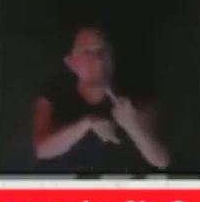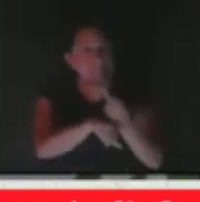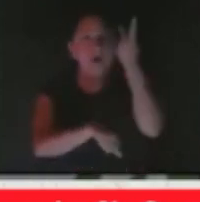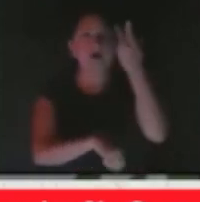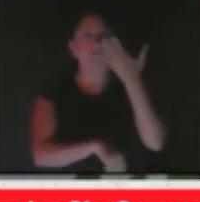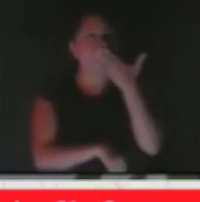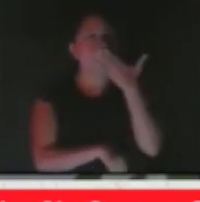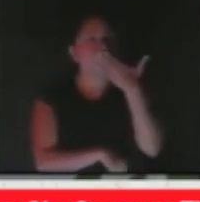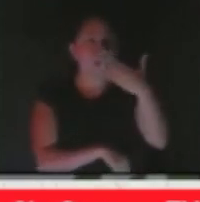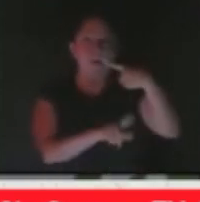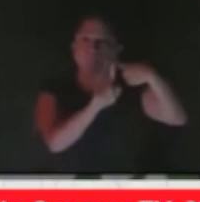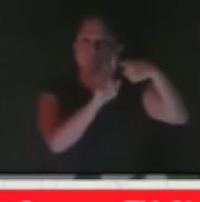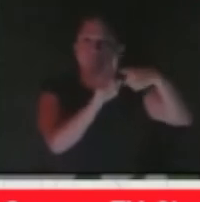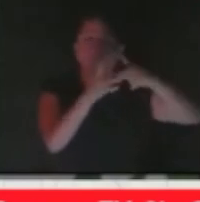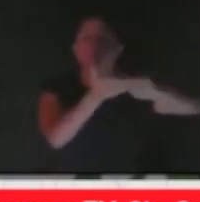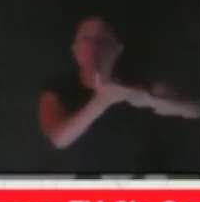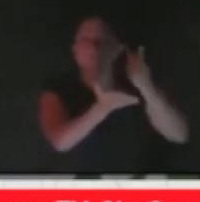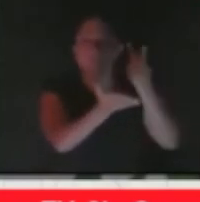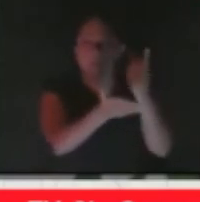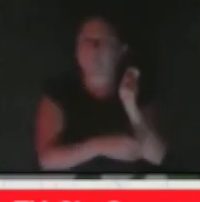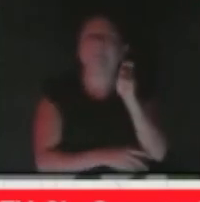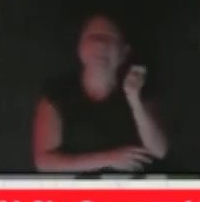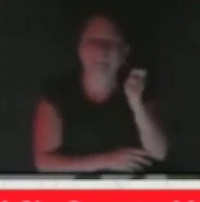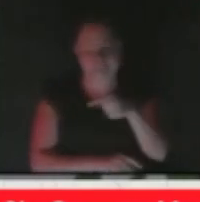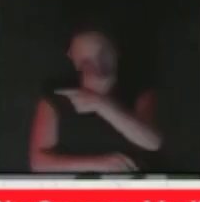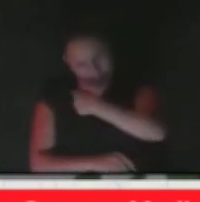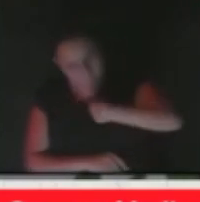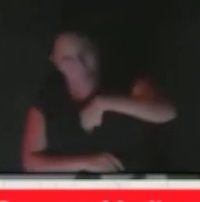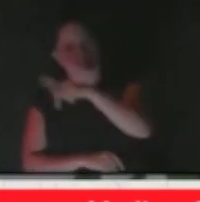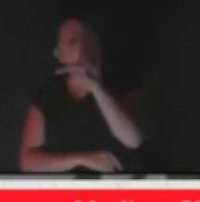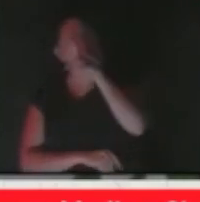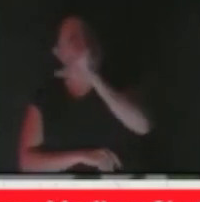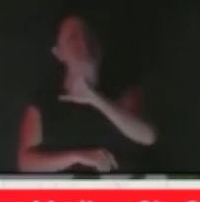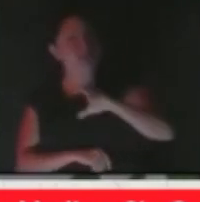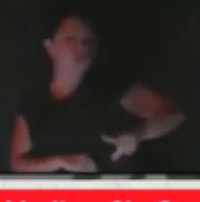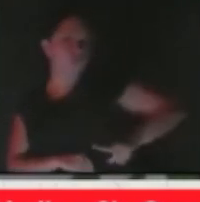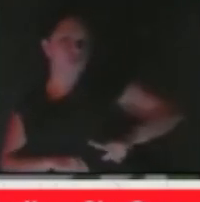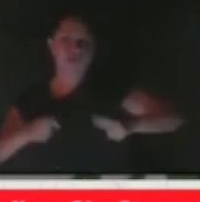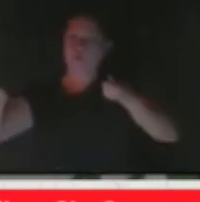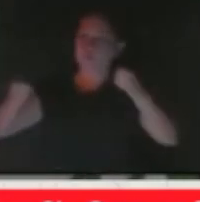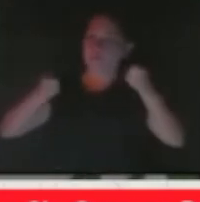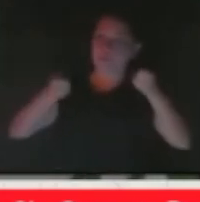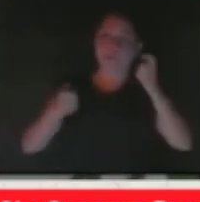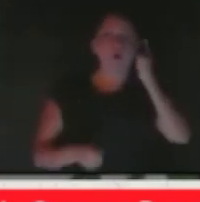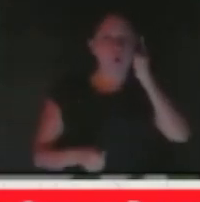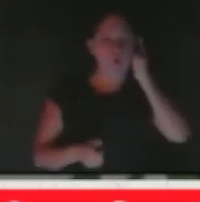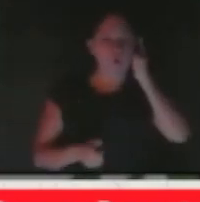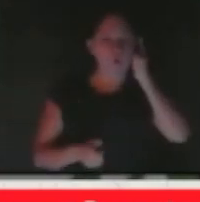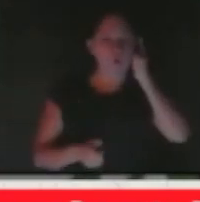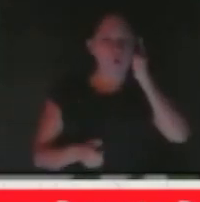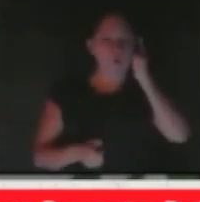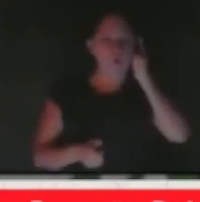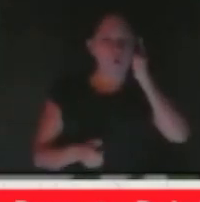gobernar. Y para eso vamos a trabajar, para regresar y volver a gobernar.